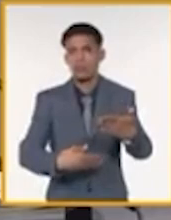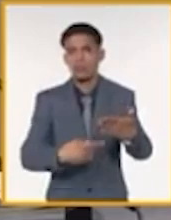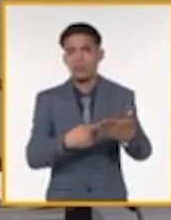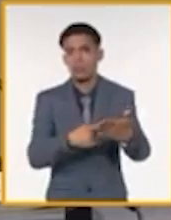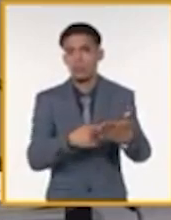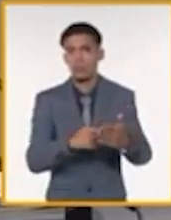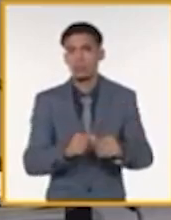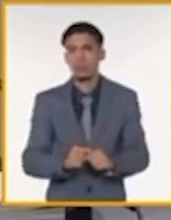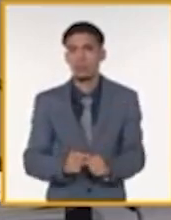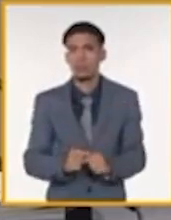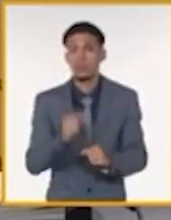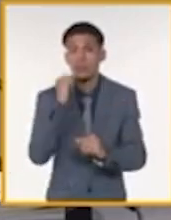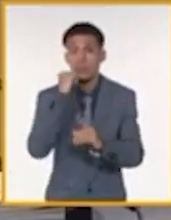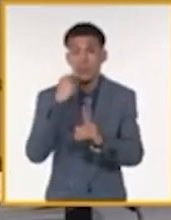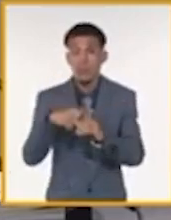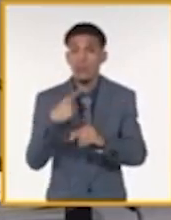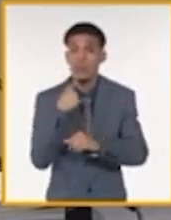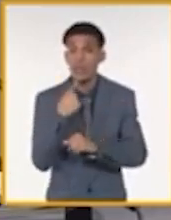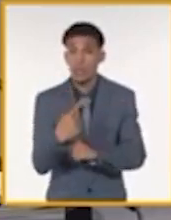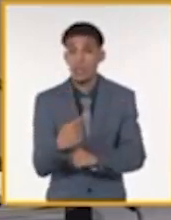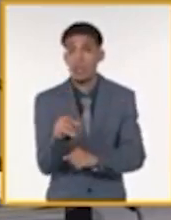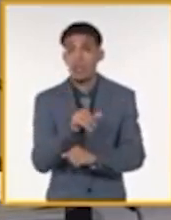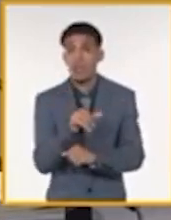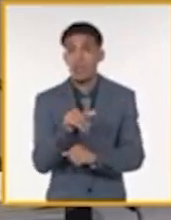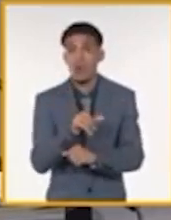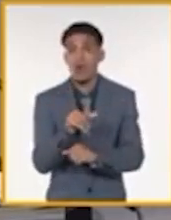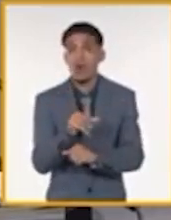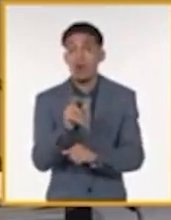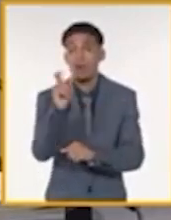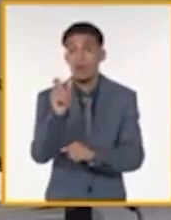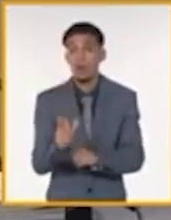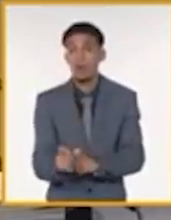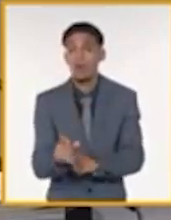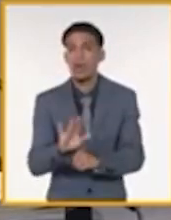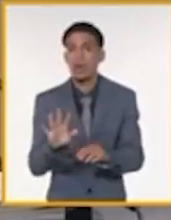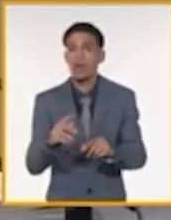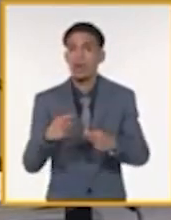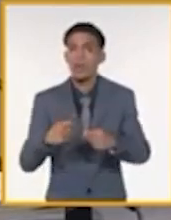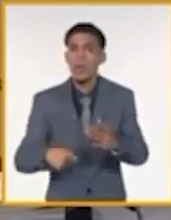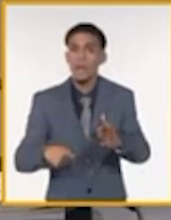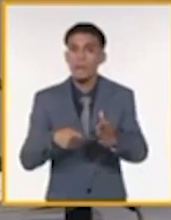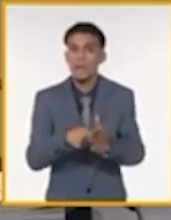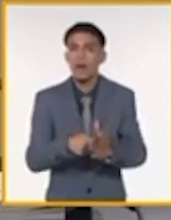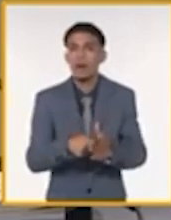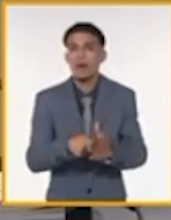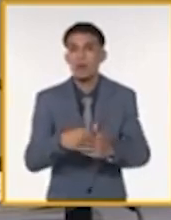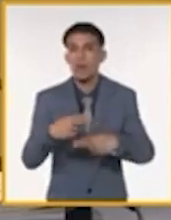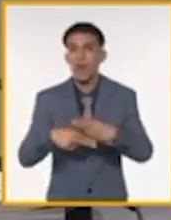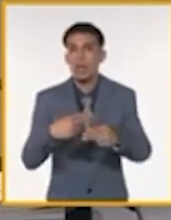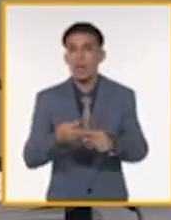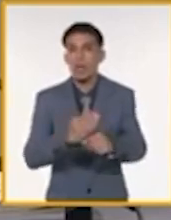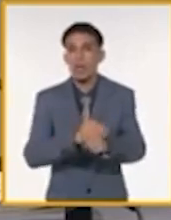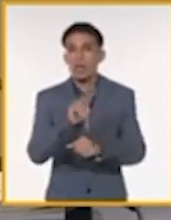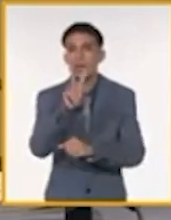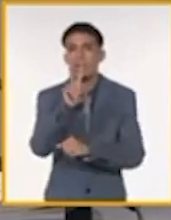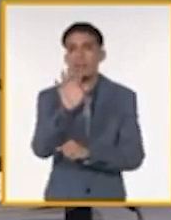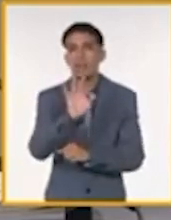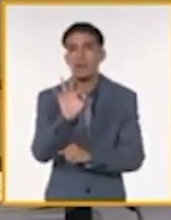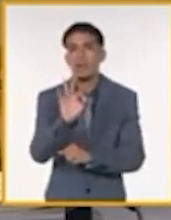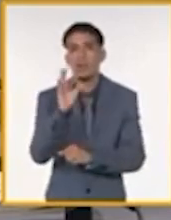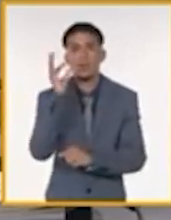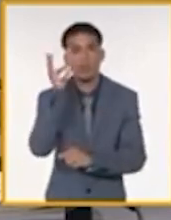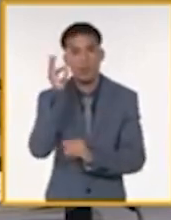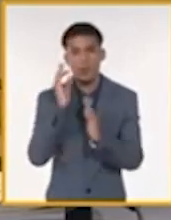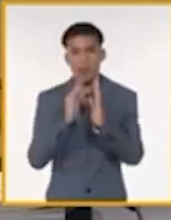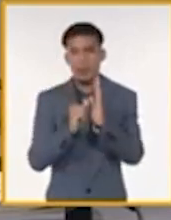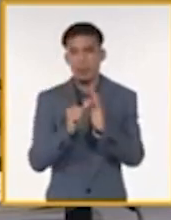se ratifica la posibilidad de AC correrse al beneficio del pronto pago cuando lo realiza antes del 28 de febrero como el